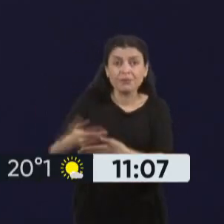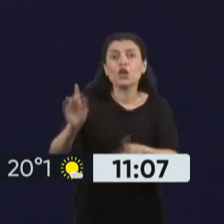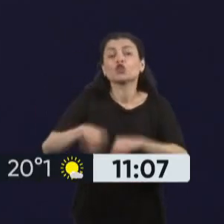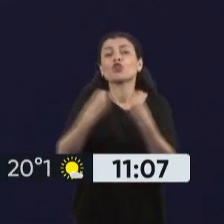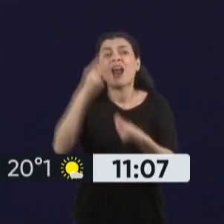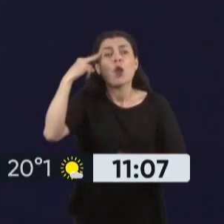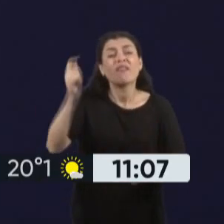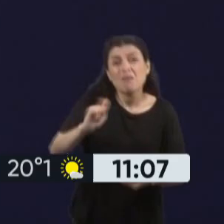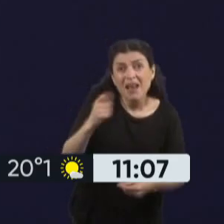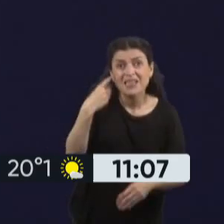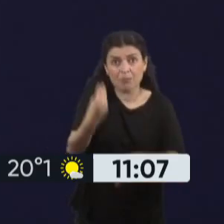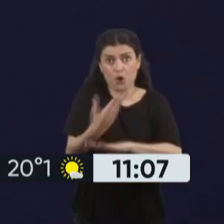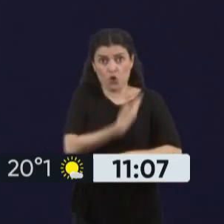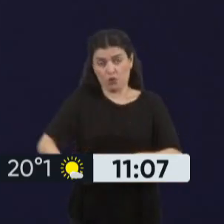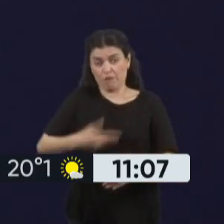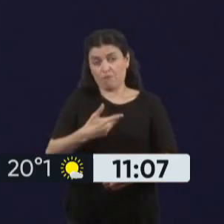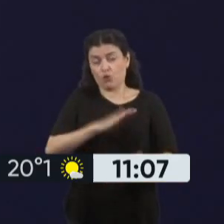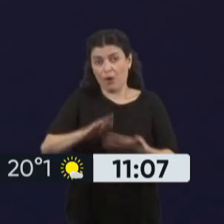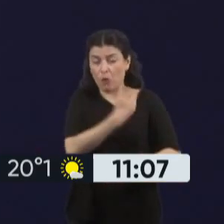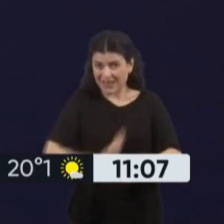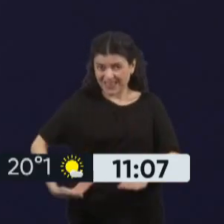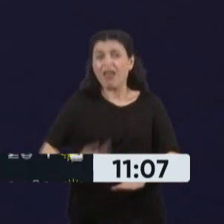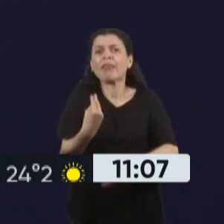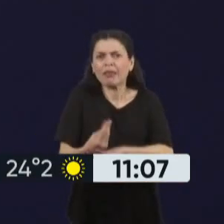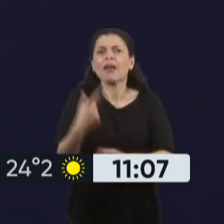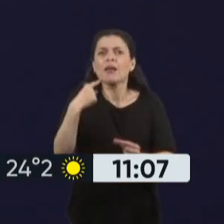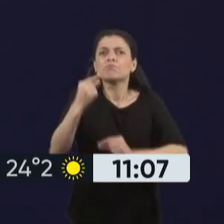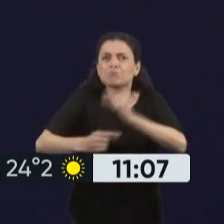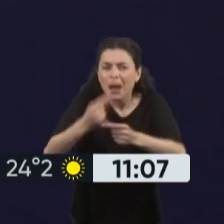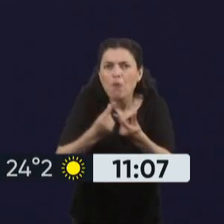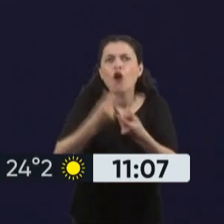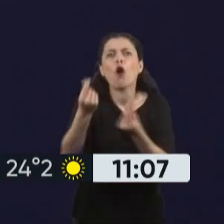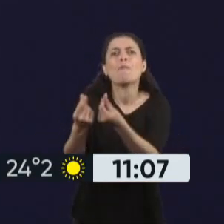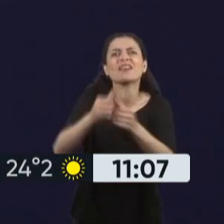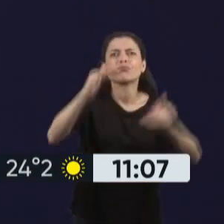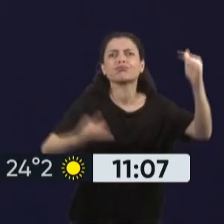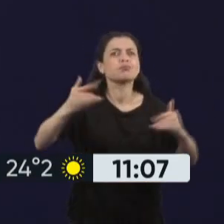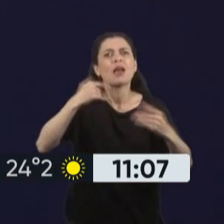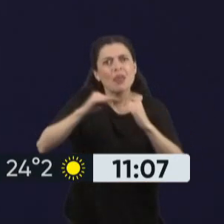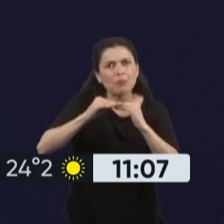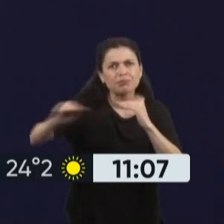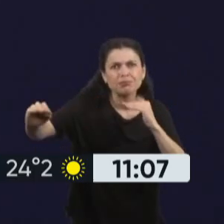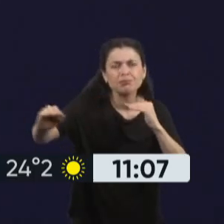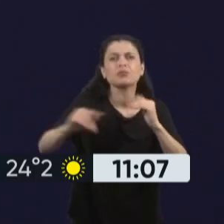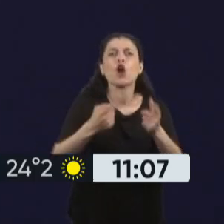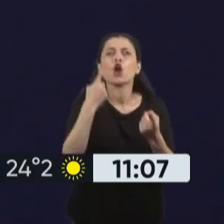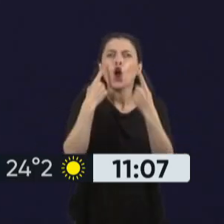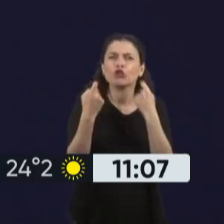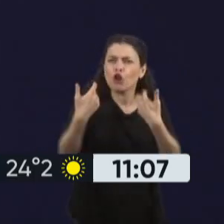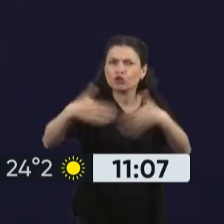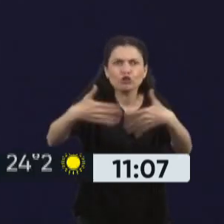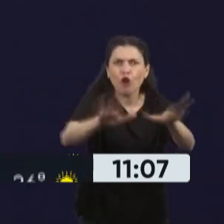el mandato, la estabilidad de precios empieza a ser una realidad. Y repito, se está haciendo sin